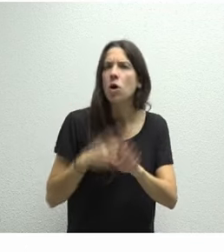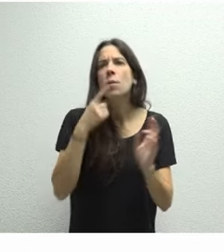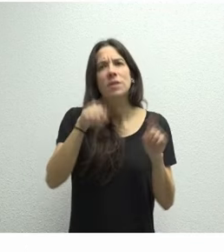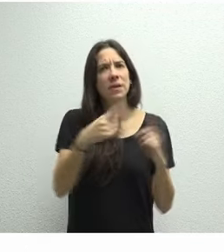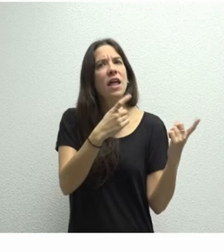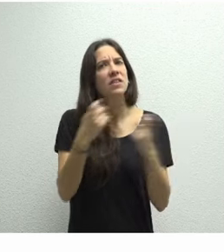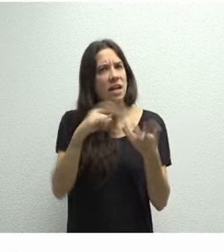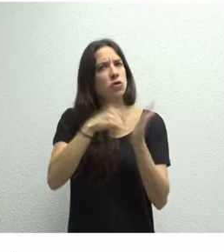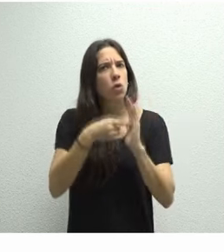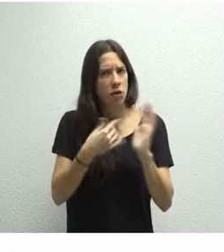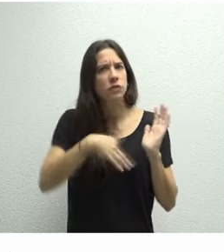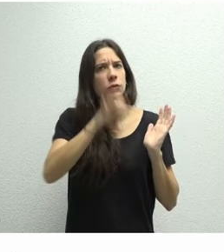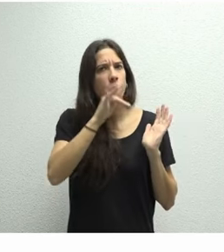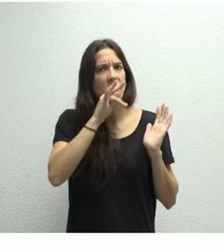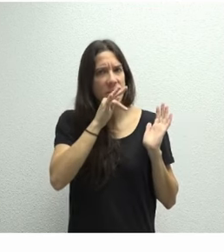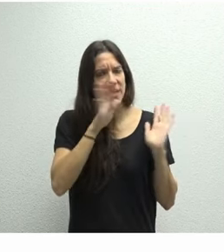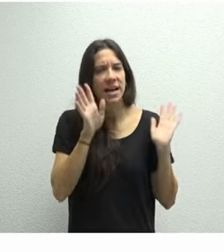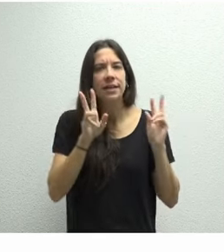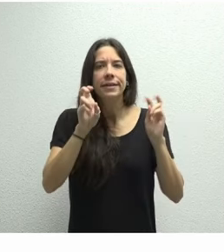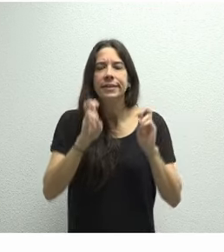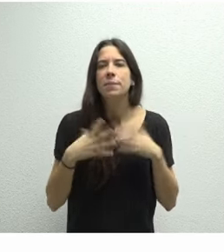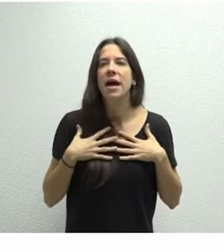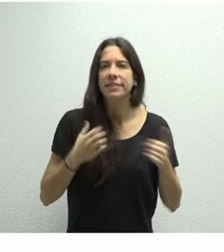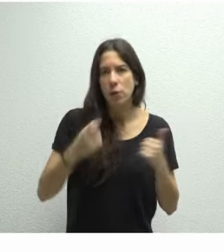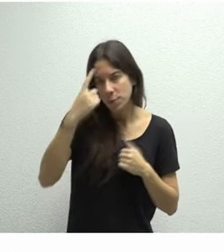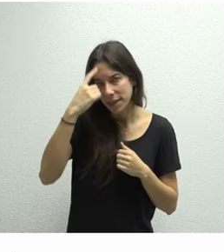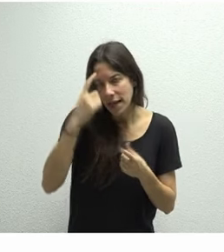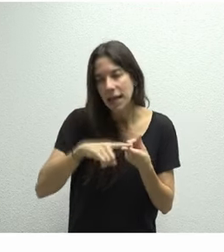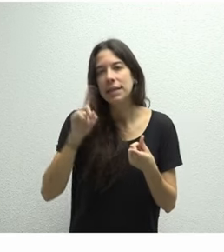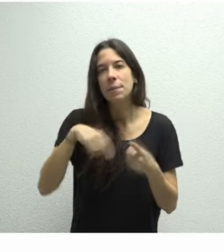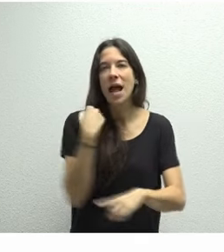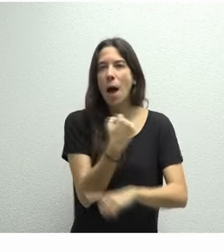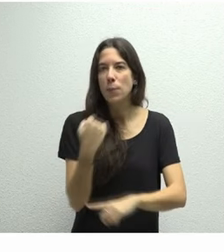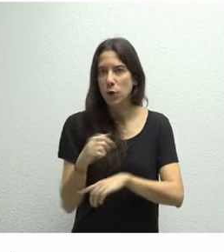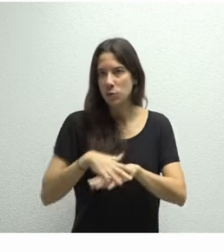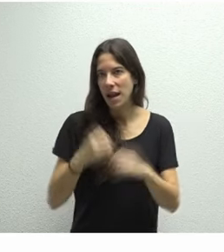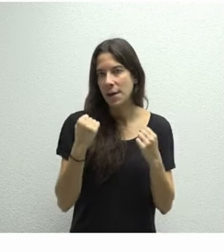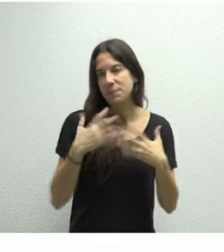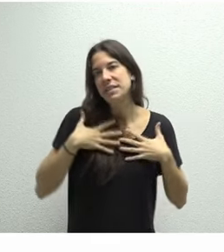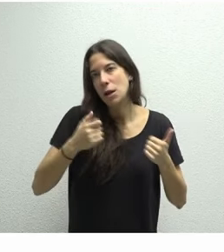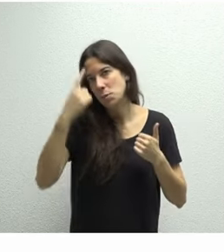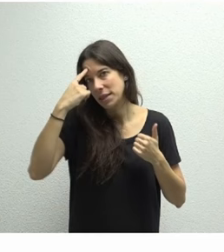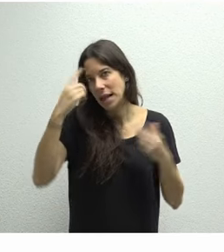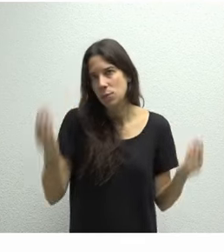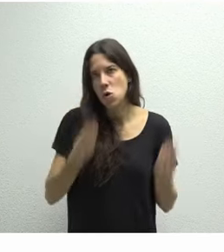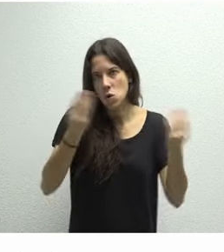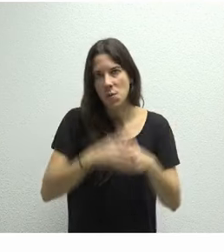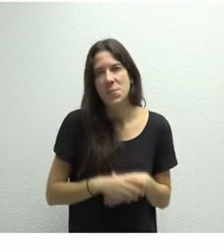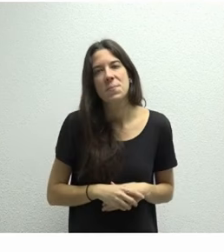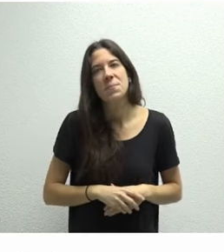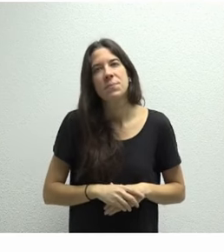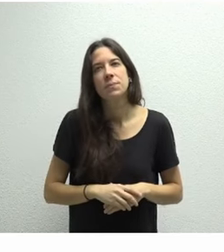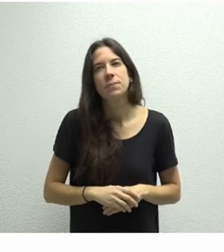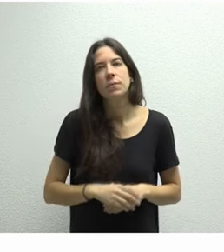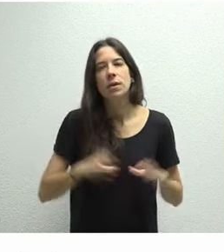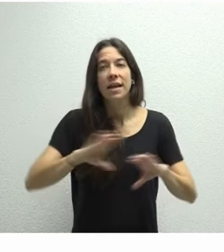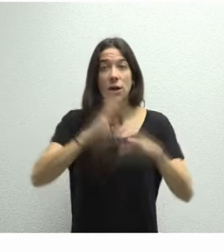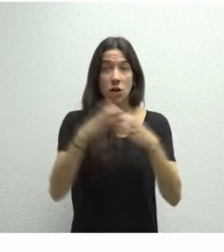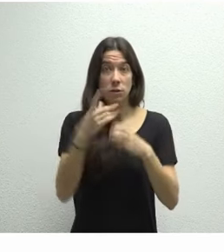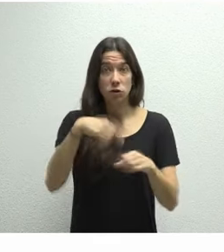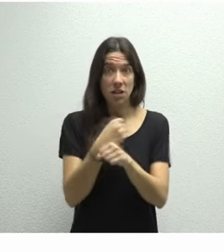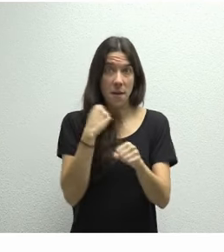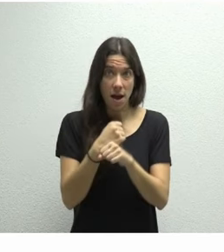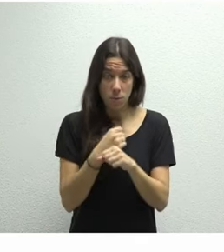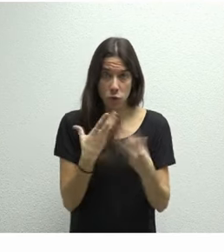de de Salud Mental y los buenos apoyos en en Salud Mental en en el colectivo para el que trabajamos en el